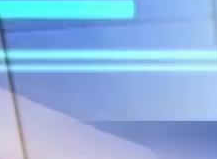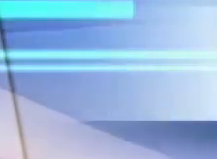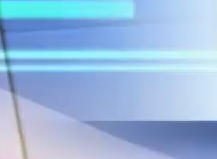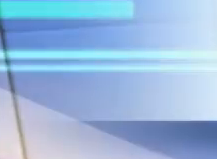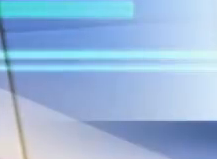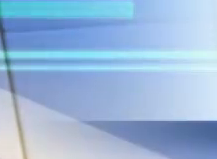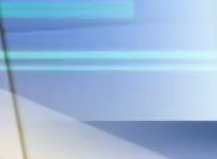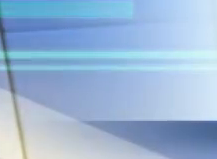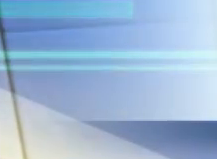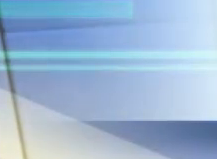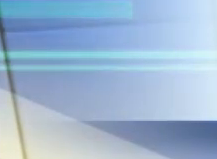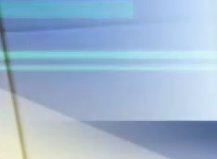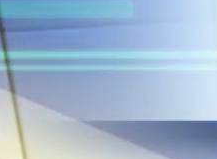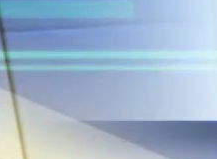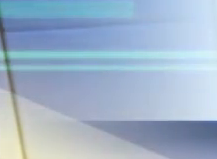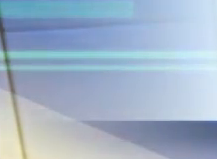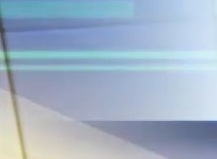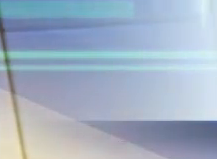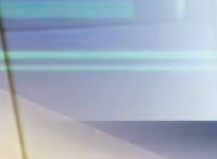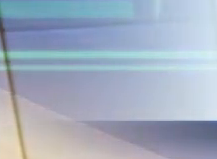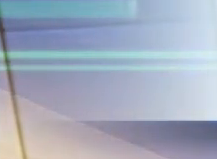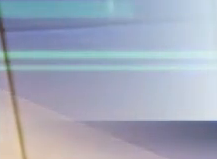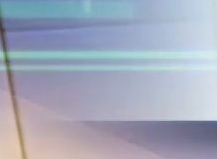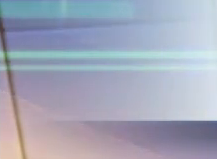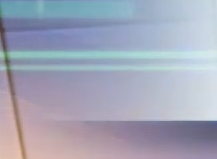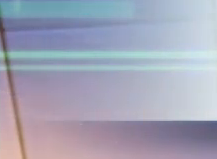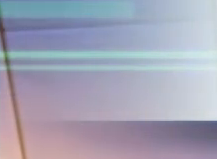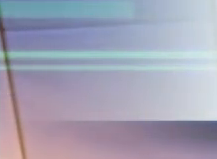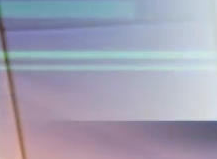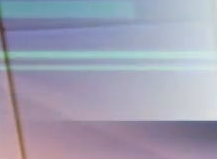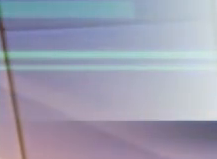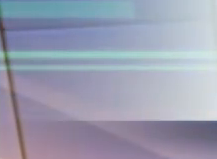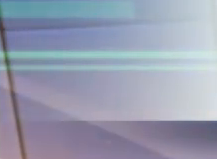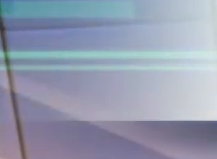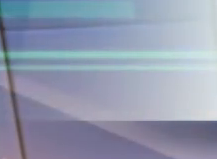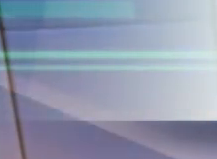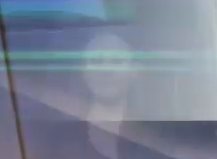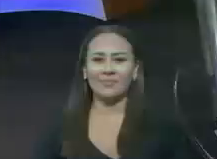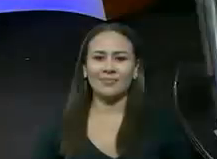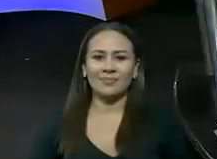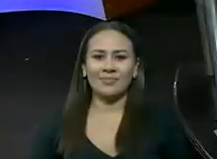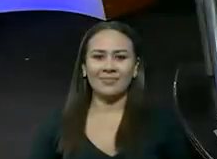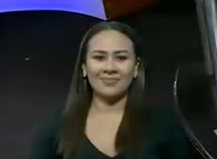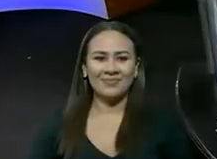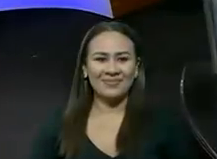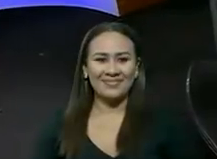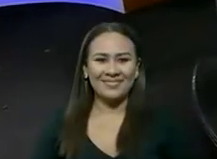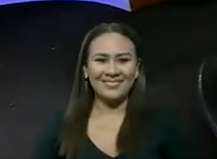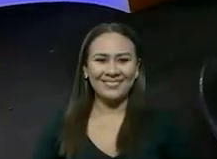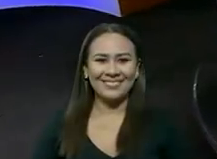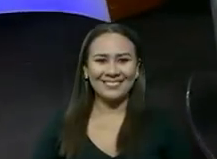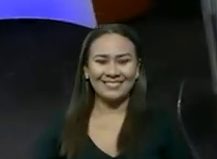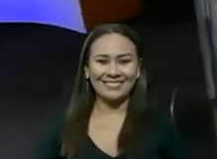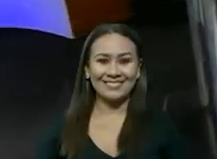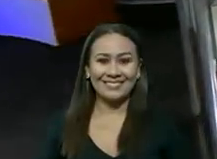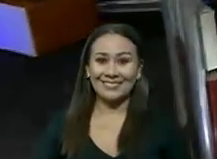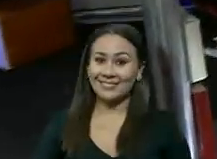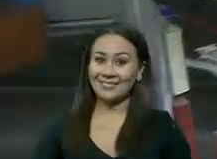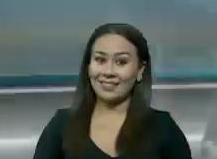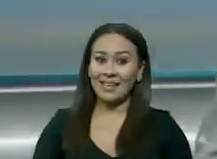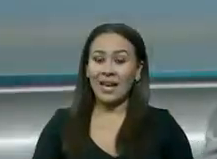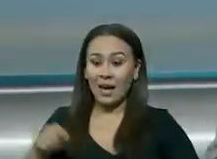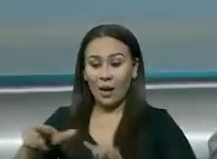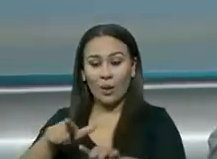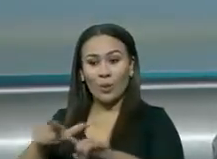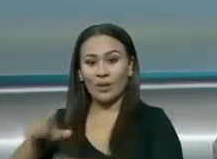El 2 de febrero, se realizará el voto en casa. La noticia siempre en la comunidad. Salinas